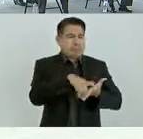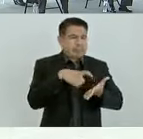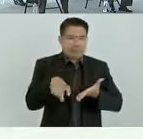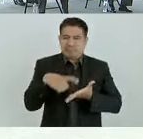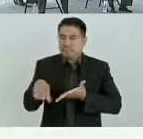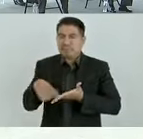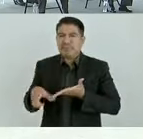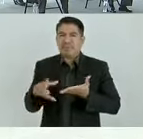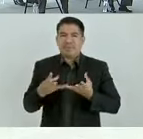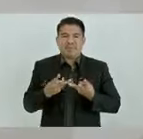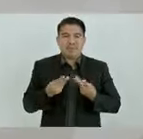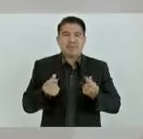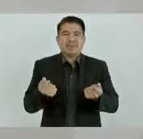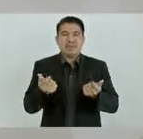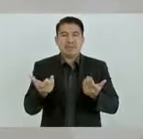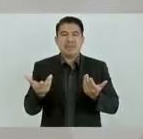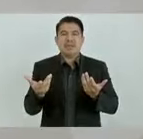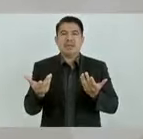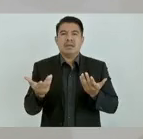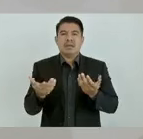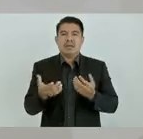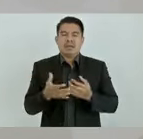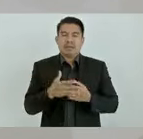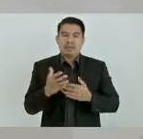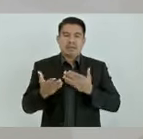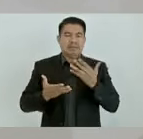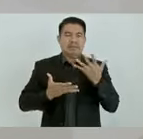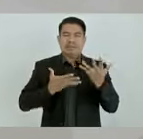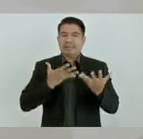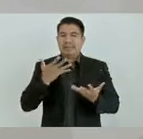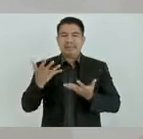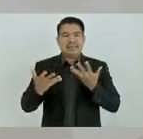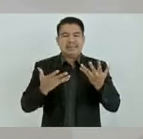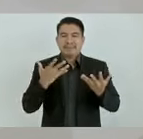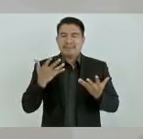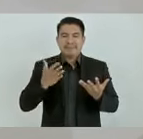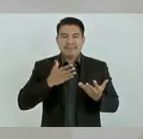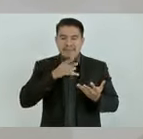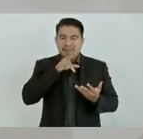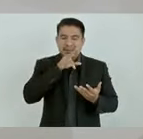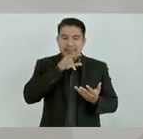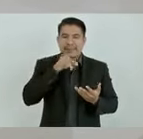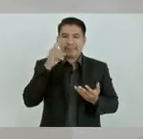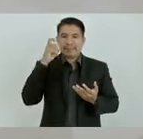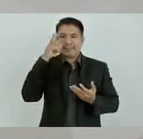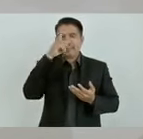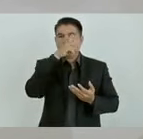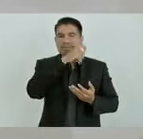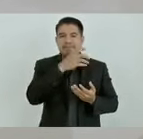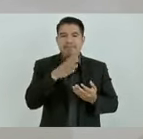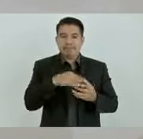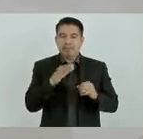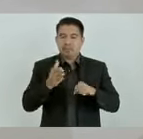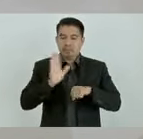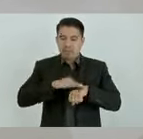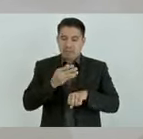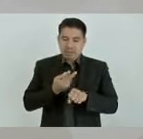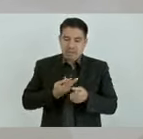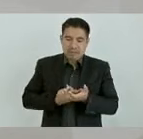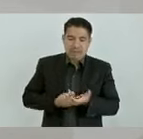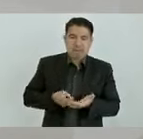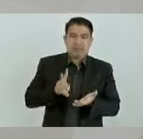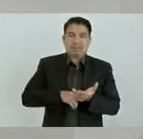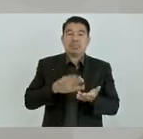nos complicaran las cosas, que pasáramos a una crisis